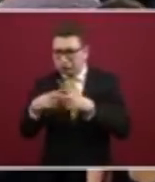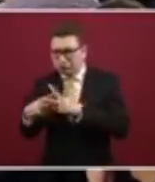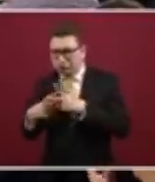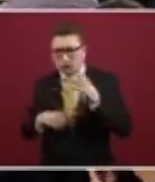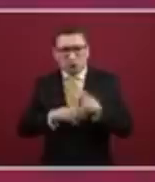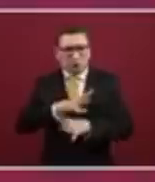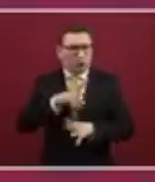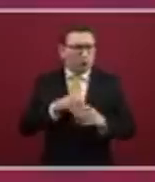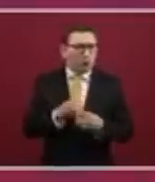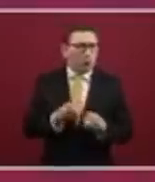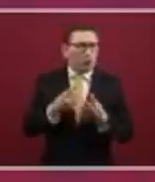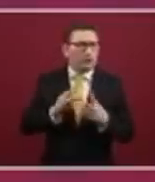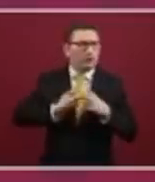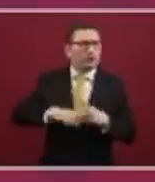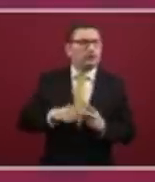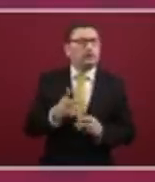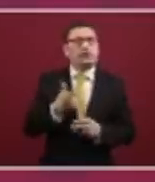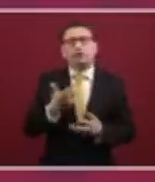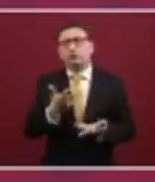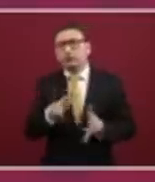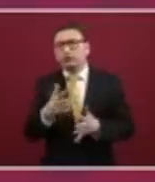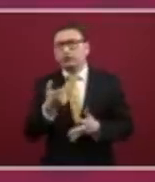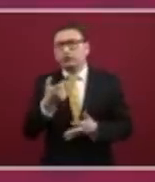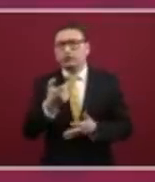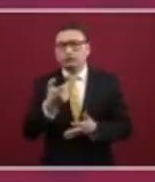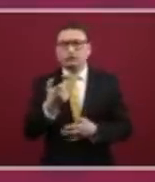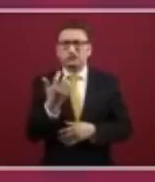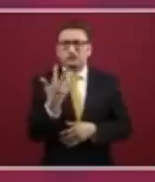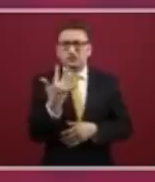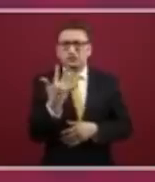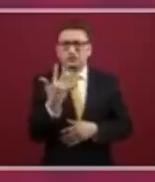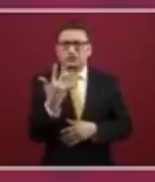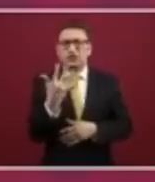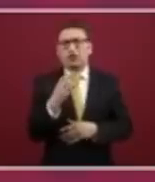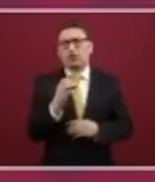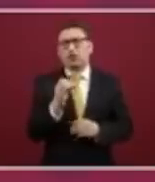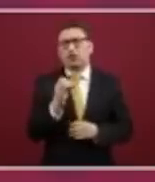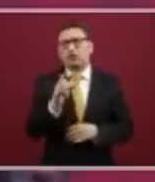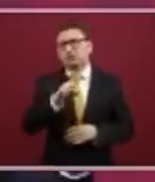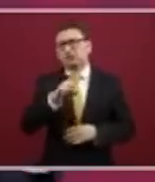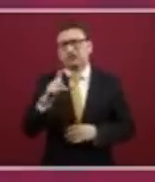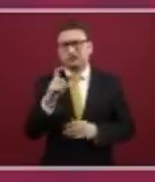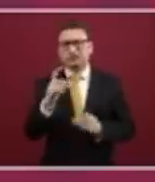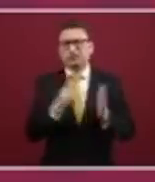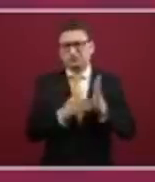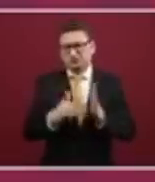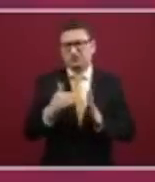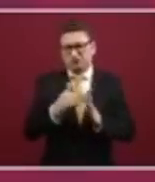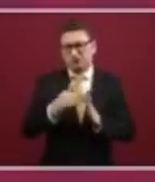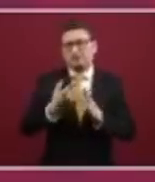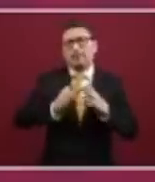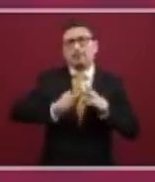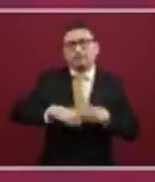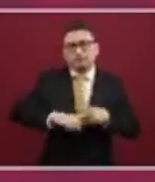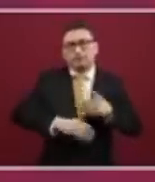que tenemos de inicio, pues vamos a iniciar con unos 50 o 100 millones para los primeros pasos, pero este